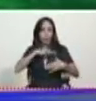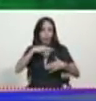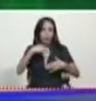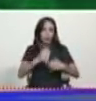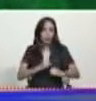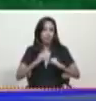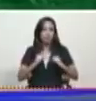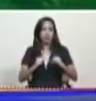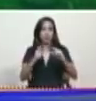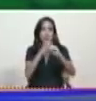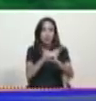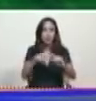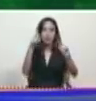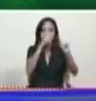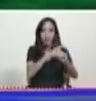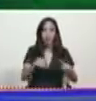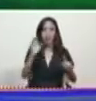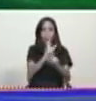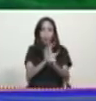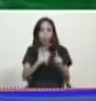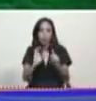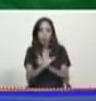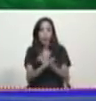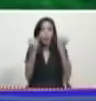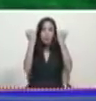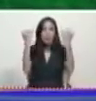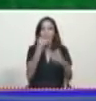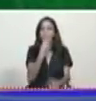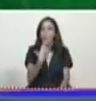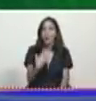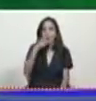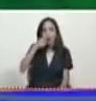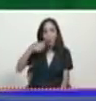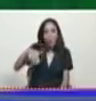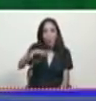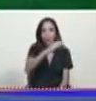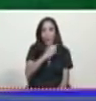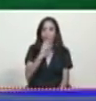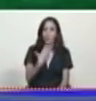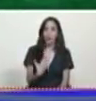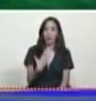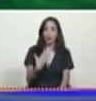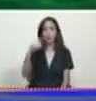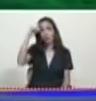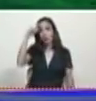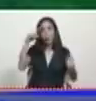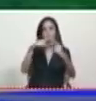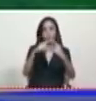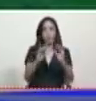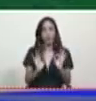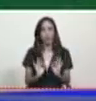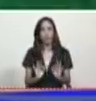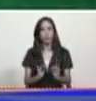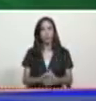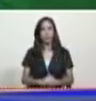diversidad cultural y la belleza de nuestro pueblo. Esa es la base, el punto